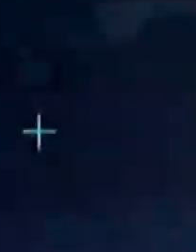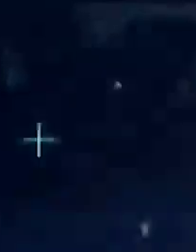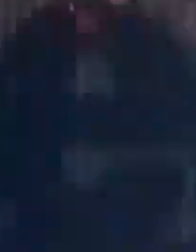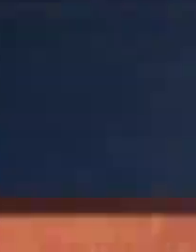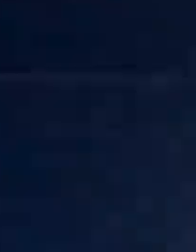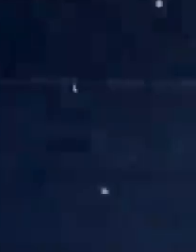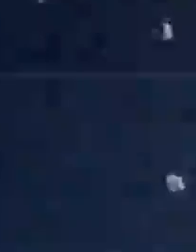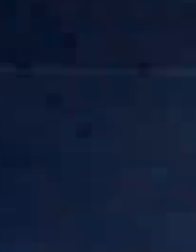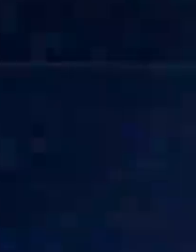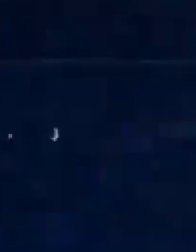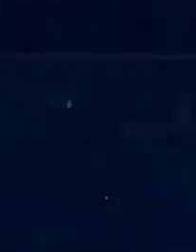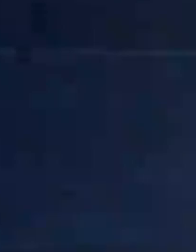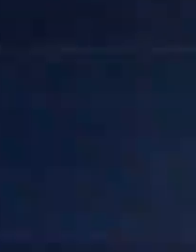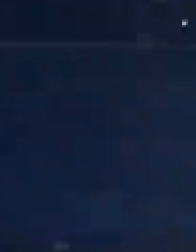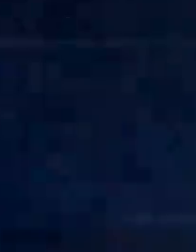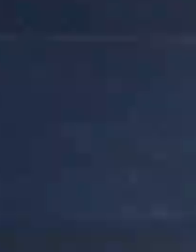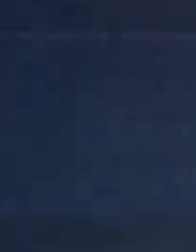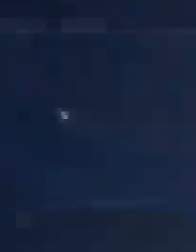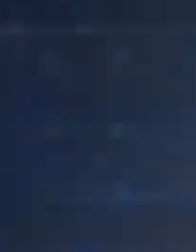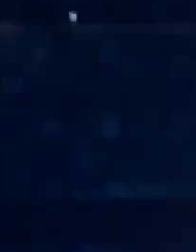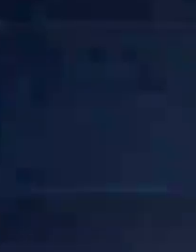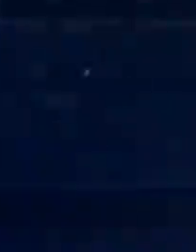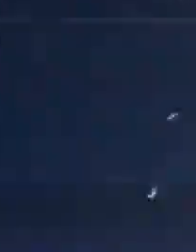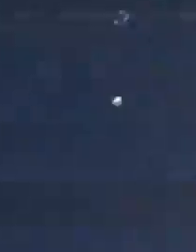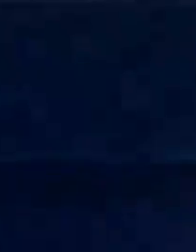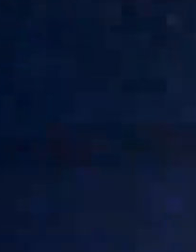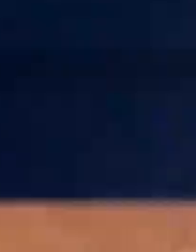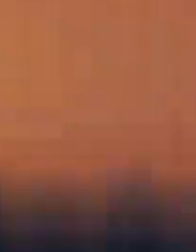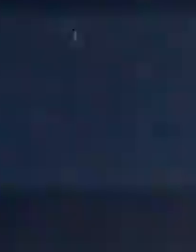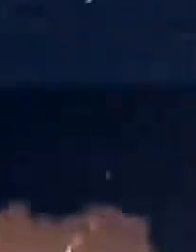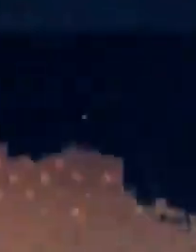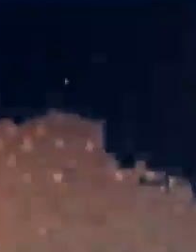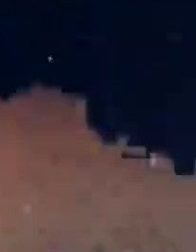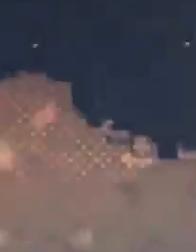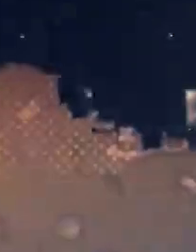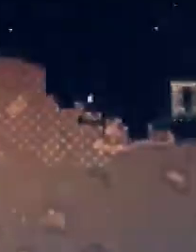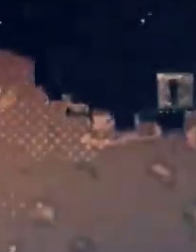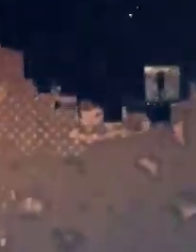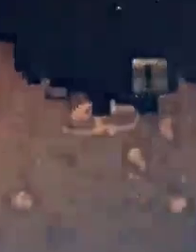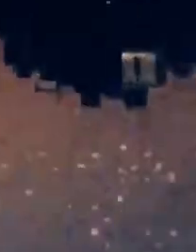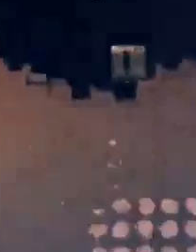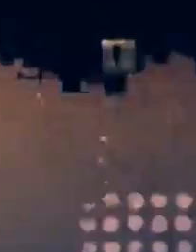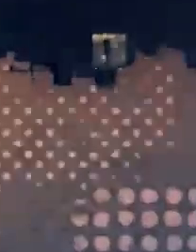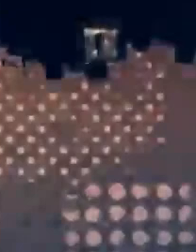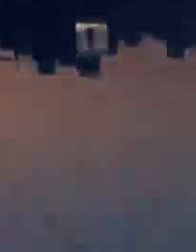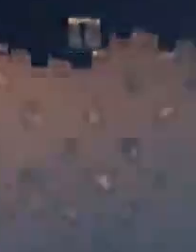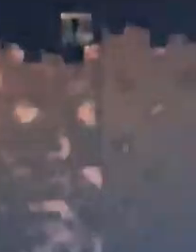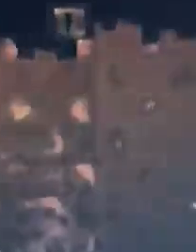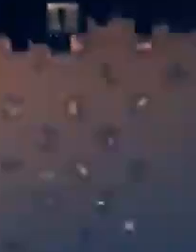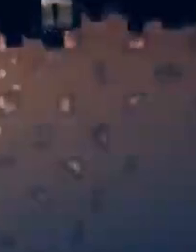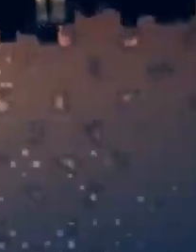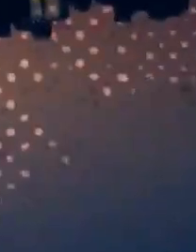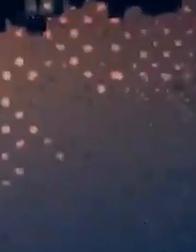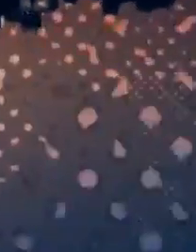Montevideo se enciende, entre parte y cemento, la fauna se revuelve. Historias cotidianas en un pool diferente, hablando la gente se